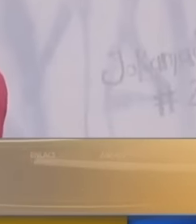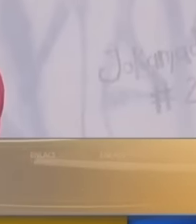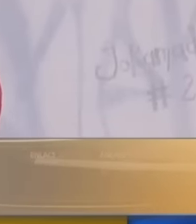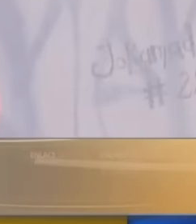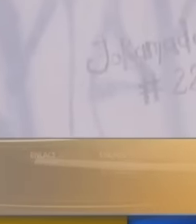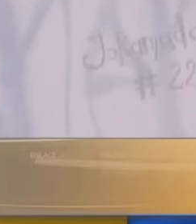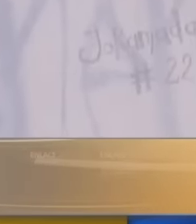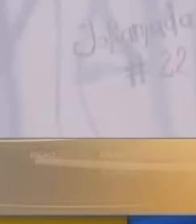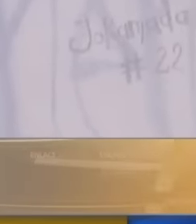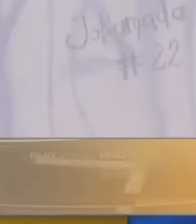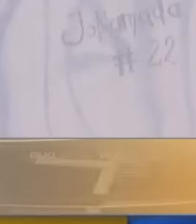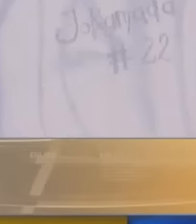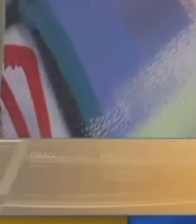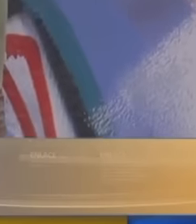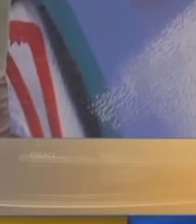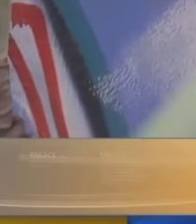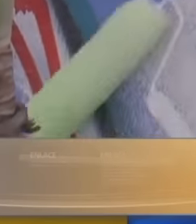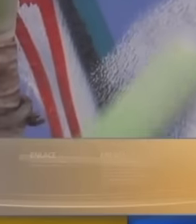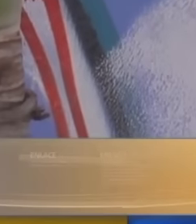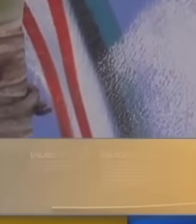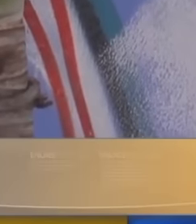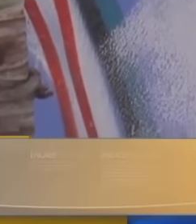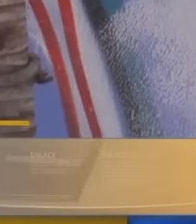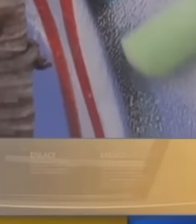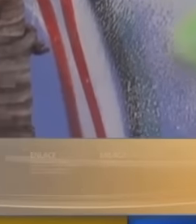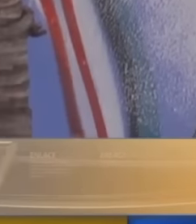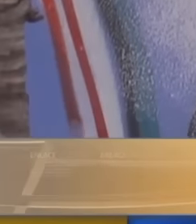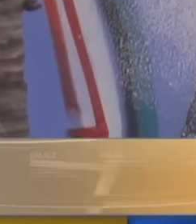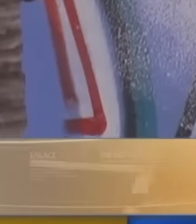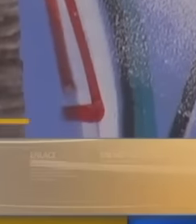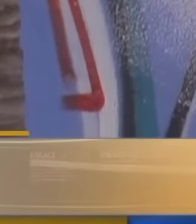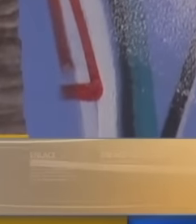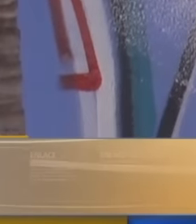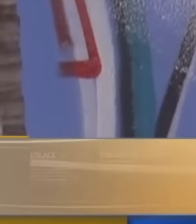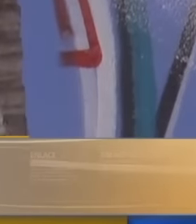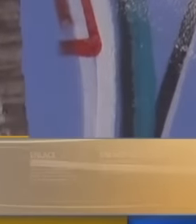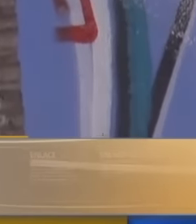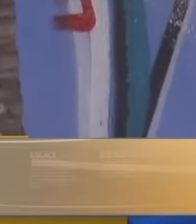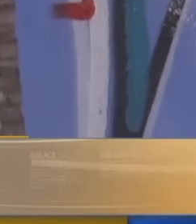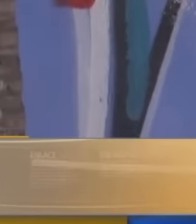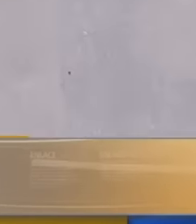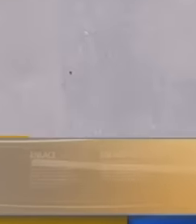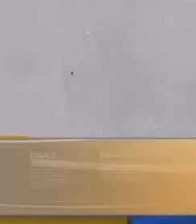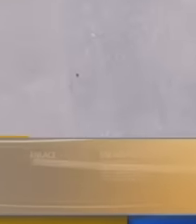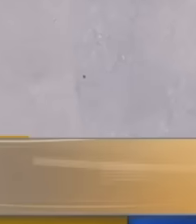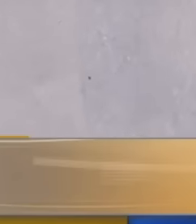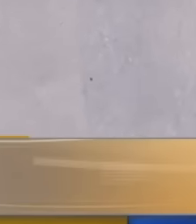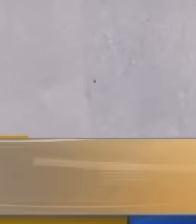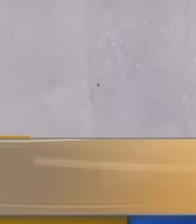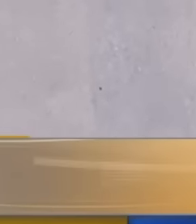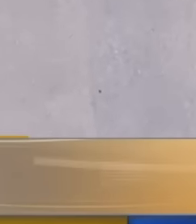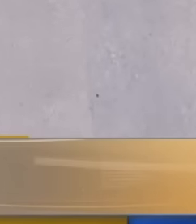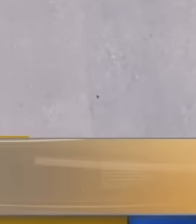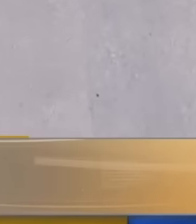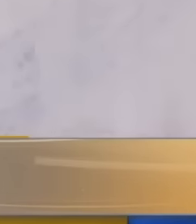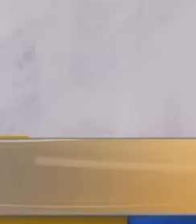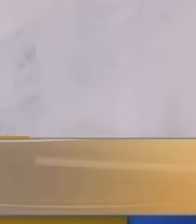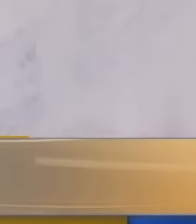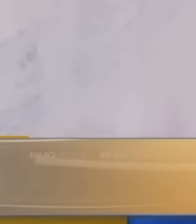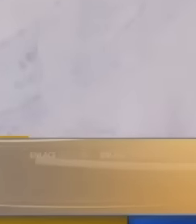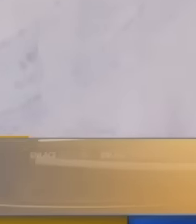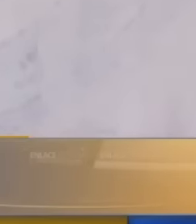mira, hinchas de Alianza Petrolera y el Deportivo Cali en Barranca Bermeja se unieron para adelantar un acto de civismo en el Paseo del Estudiante. Por